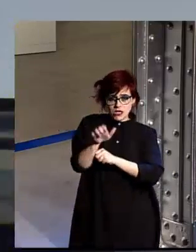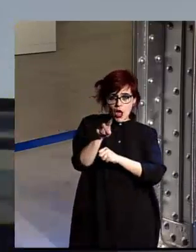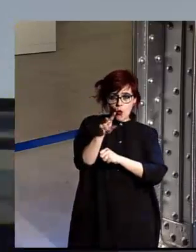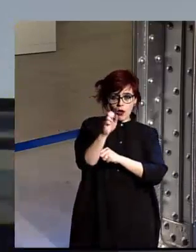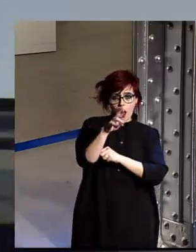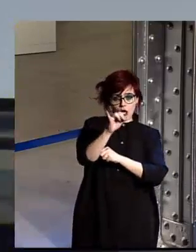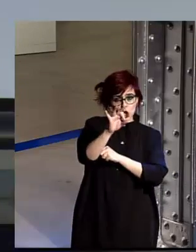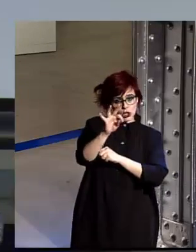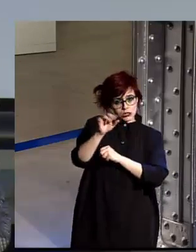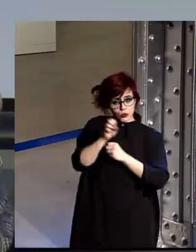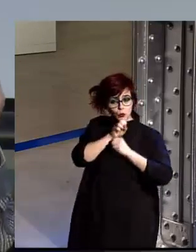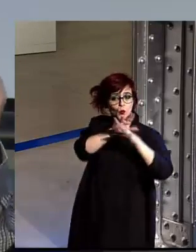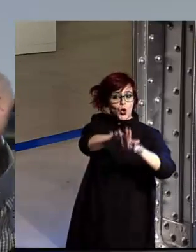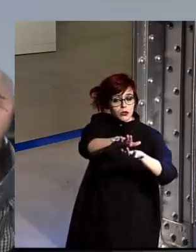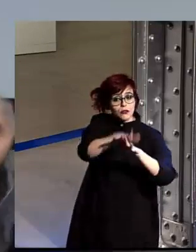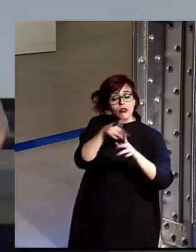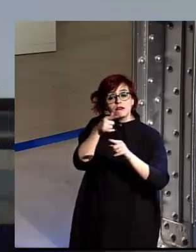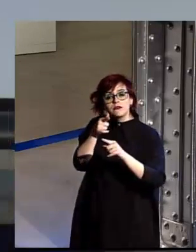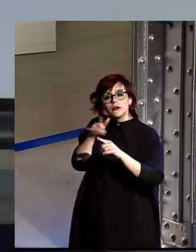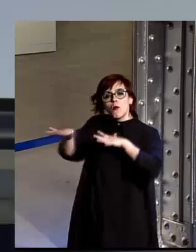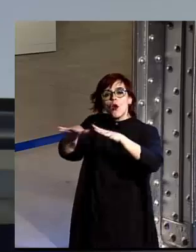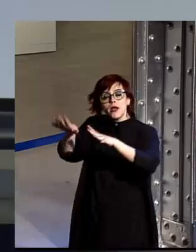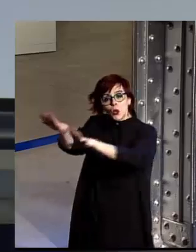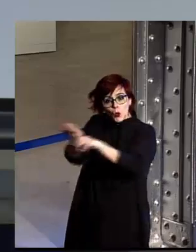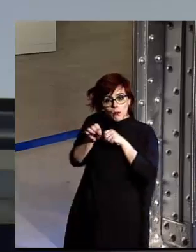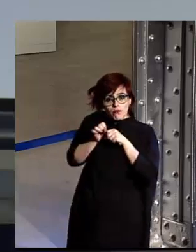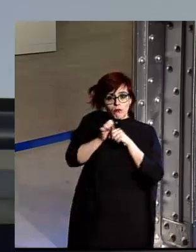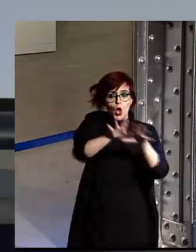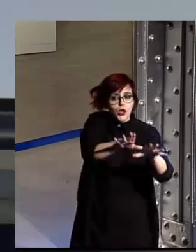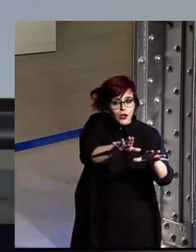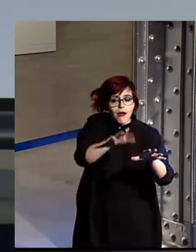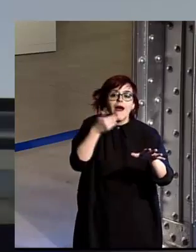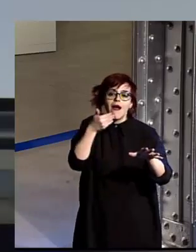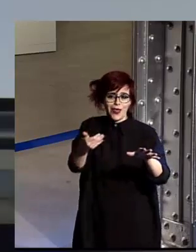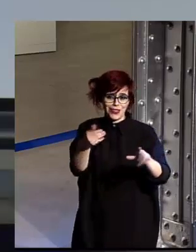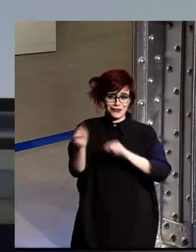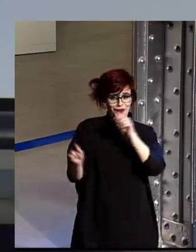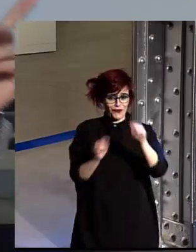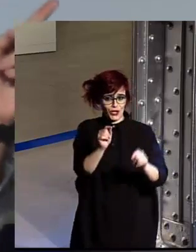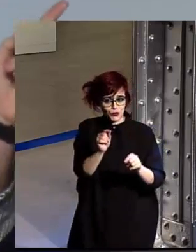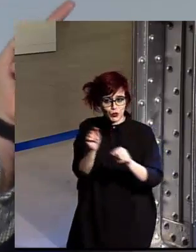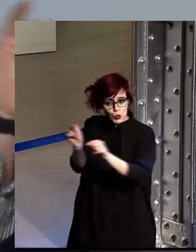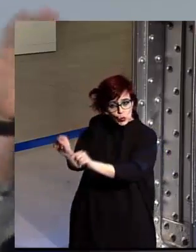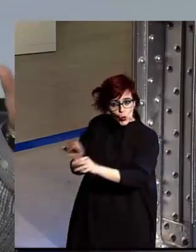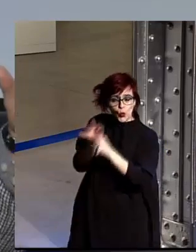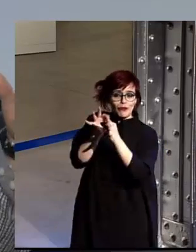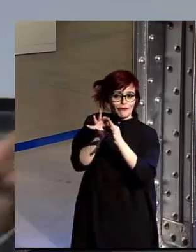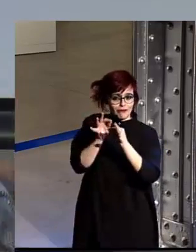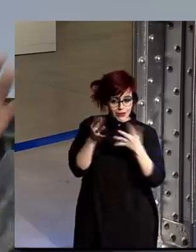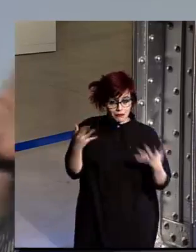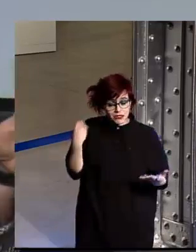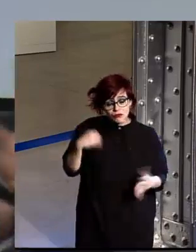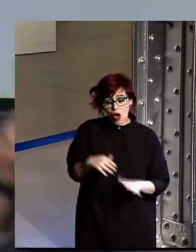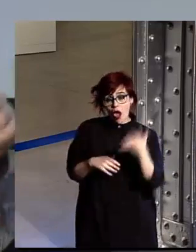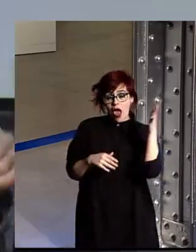de ese movimiento horizontal son los virus. ¿De acuerdo? Por lo tanto, como veis, son agentes evolutivos fundamentales. El árbol de la